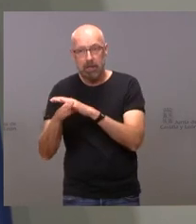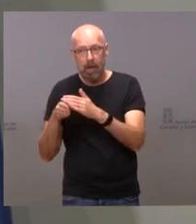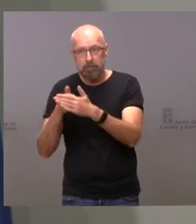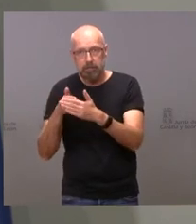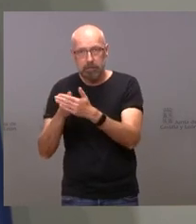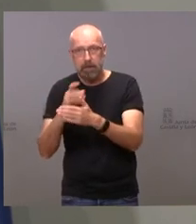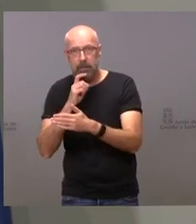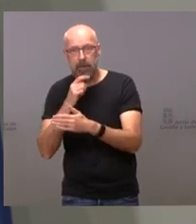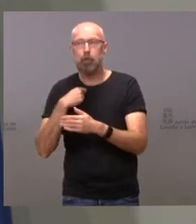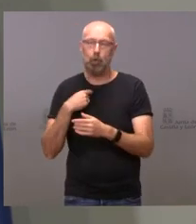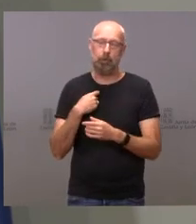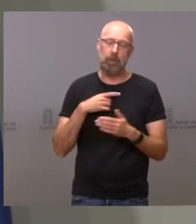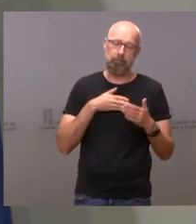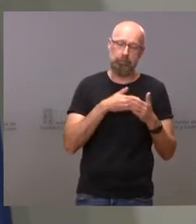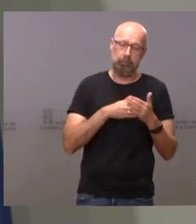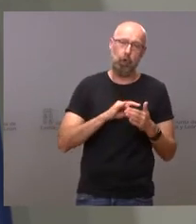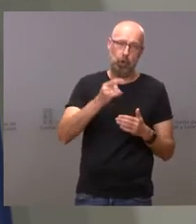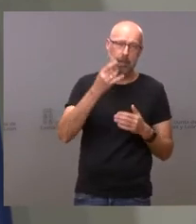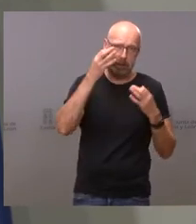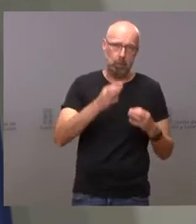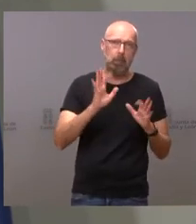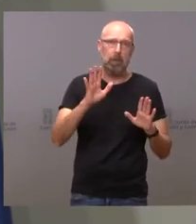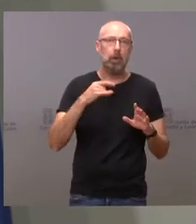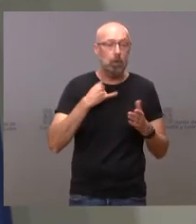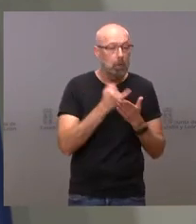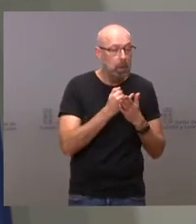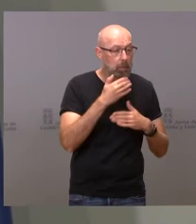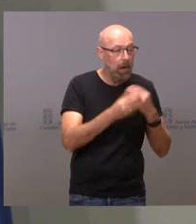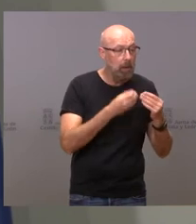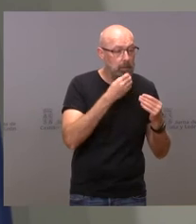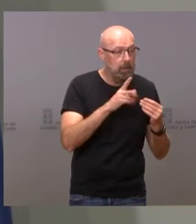que usted, pero déjeme que lo pruebe y se lo contestaré.